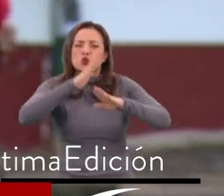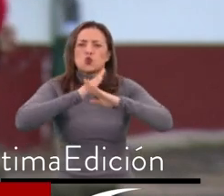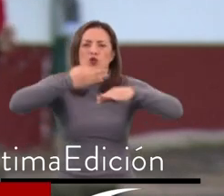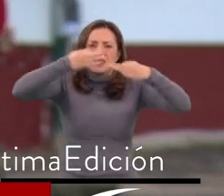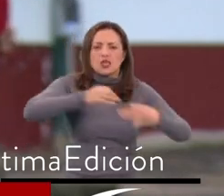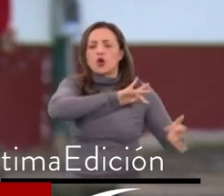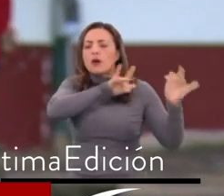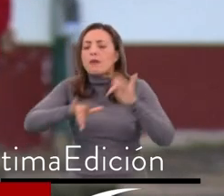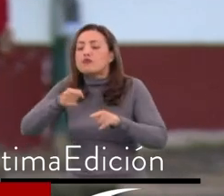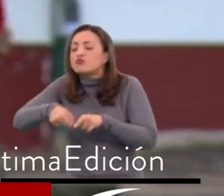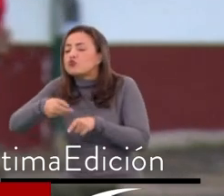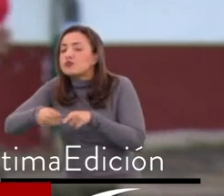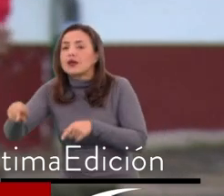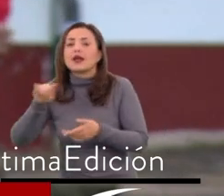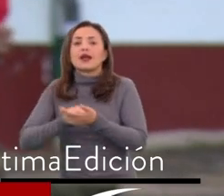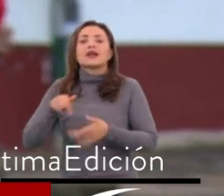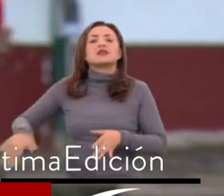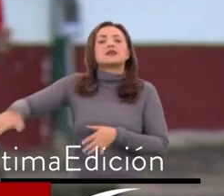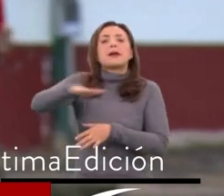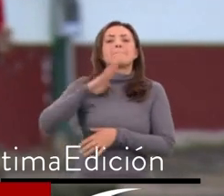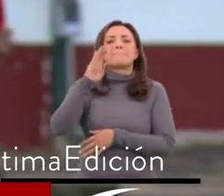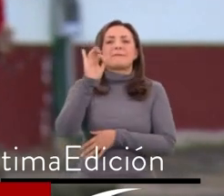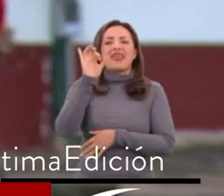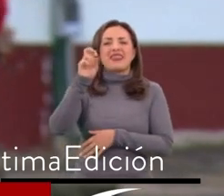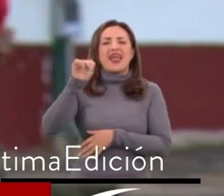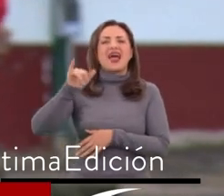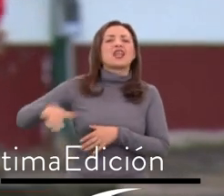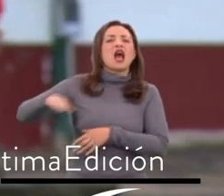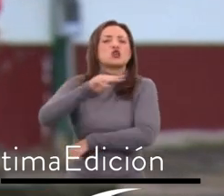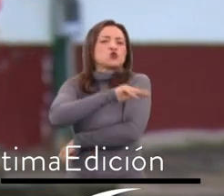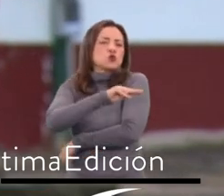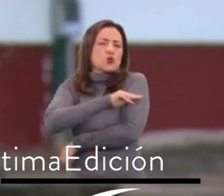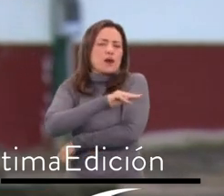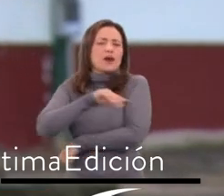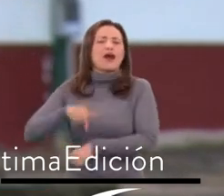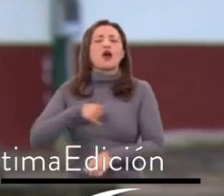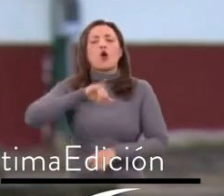para estos días. Desde el corregimiento de Betania, en la localidad de Sumapaz, Julián Ríos, Noticias Caracol.